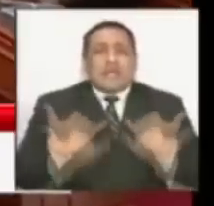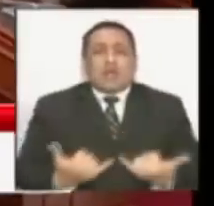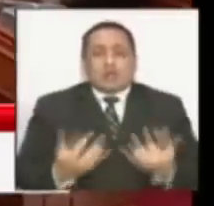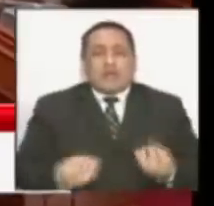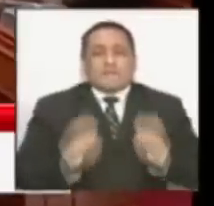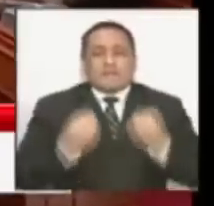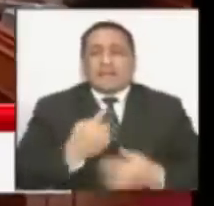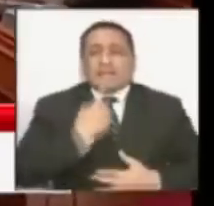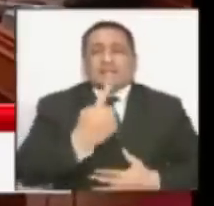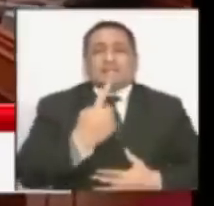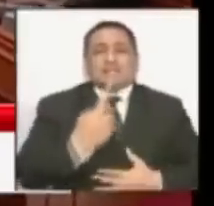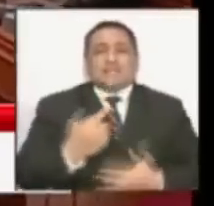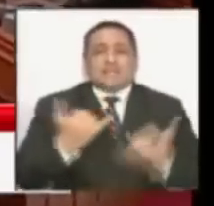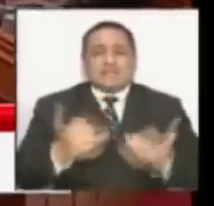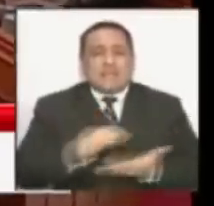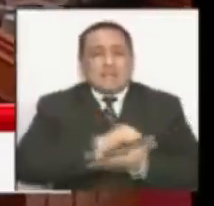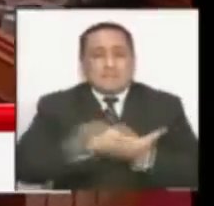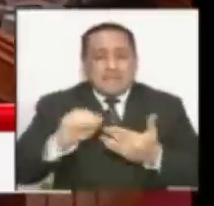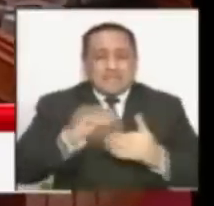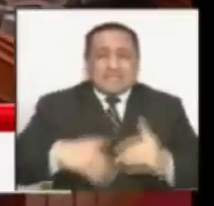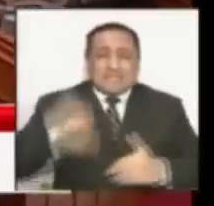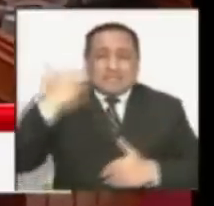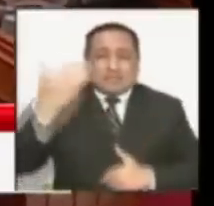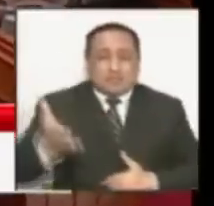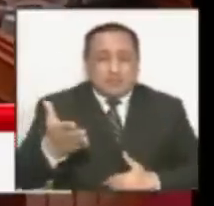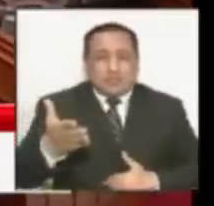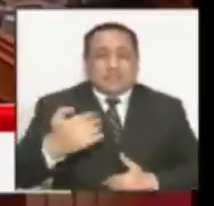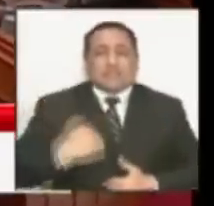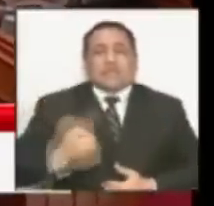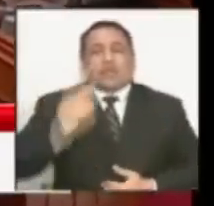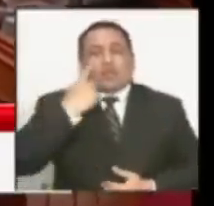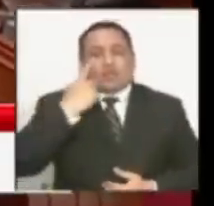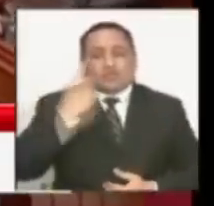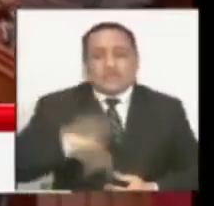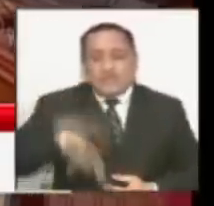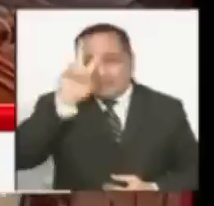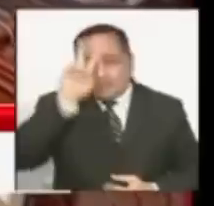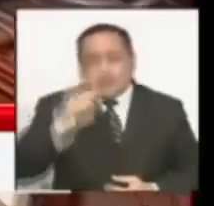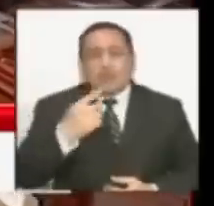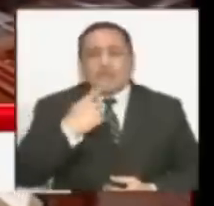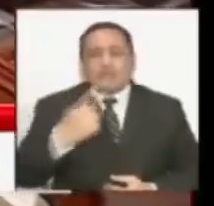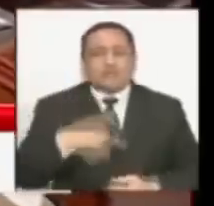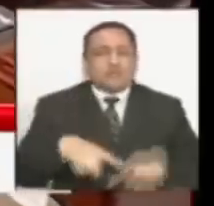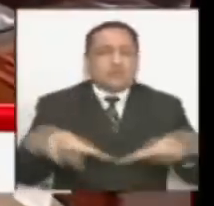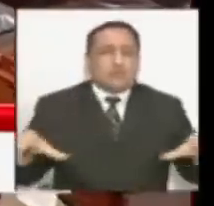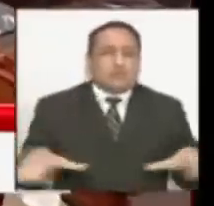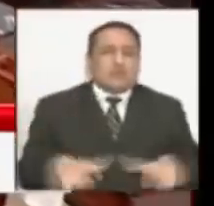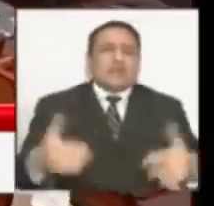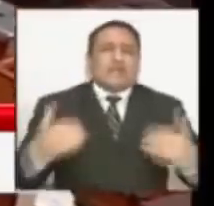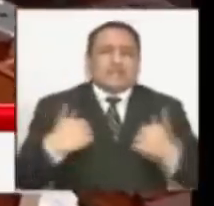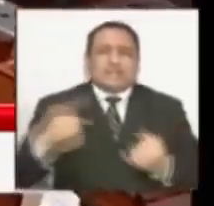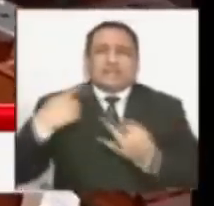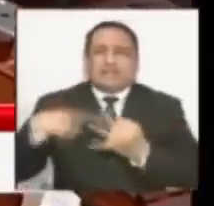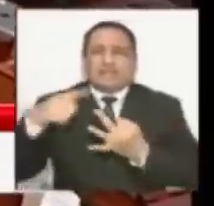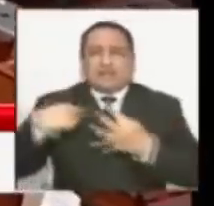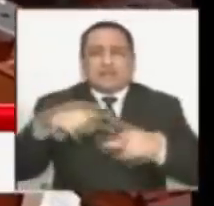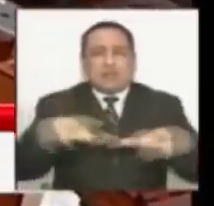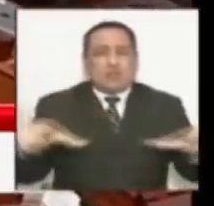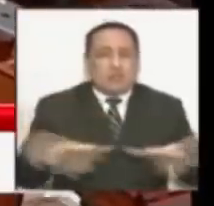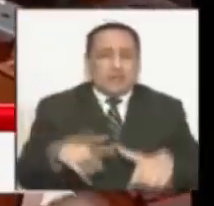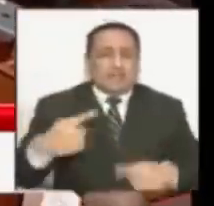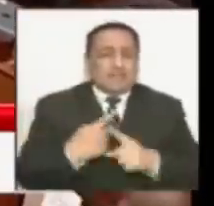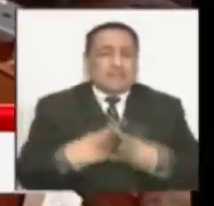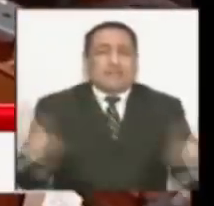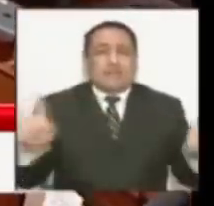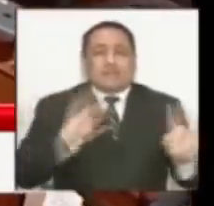al diálogo al resto de personas. También mencionó, y esto fue un comunicado no solamente al resto de congresistas,